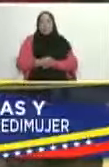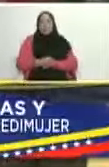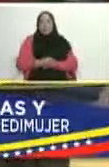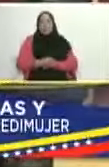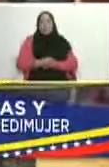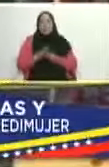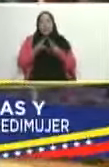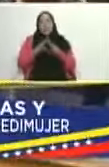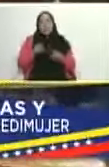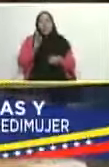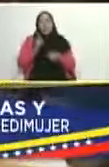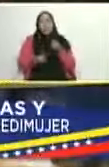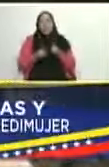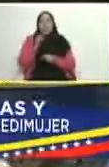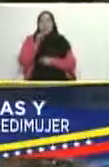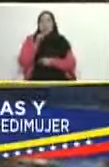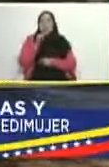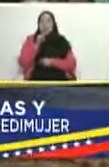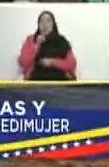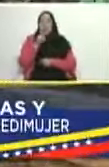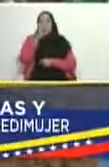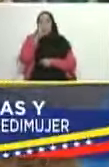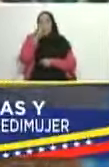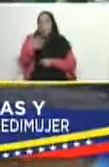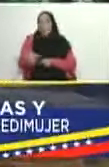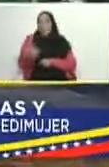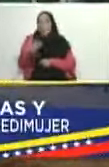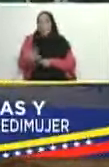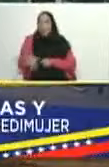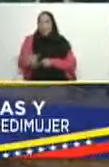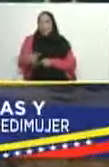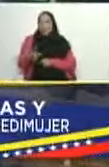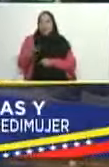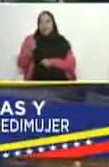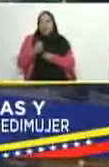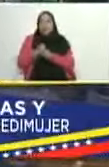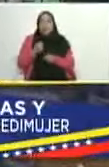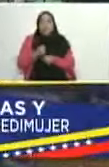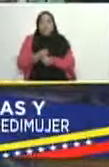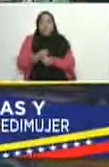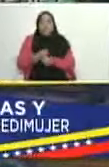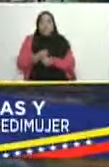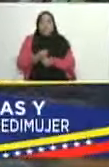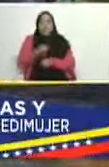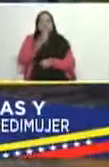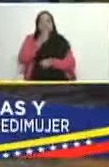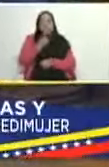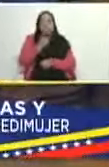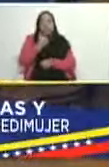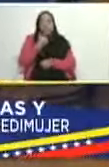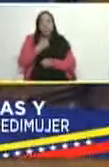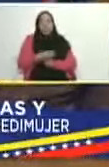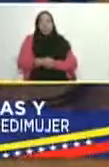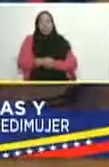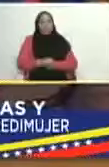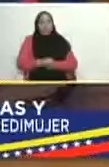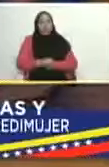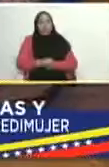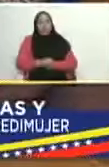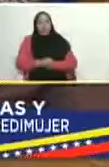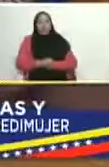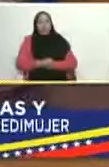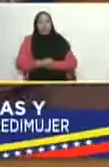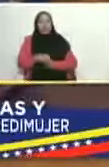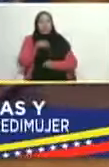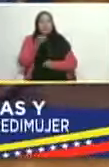hace en Venezuela, con calidad de primer mundo, con belleza del primer mundo. Aquí